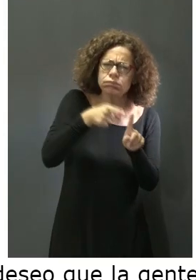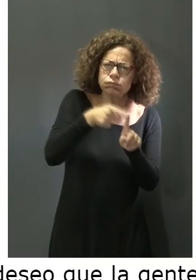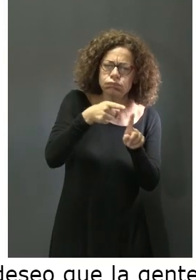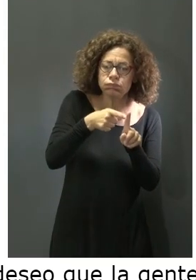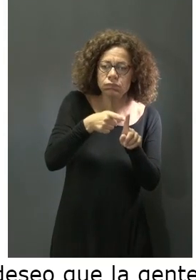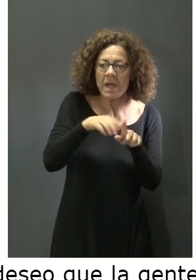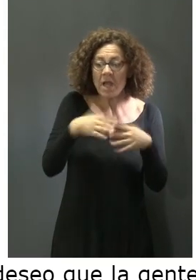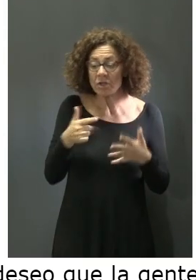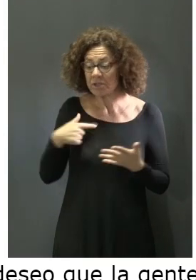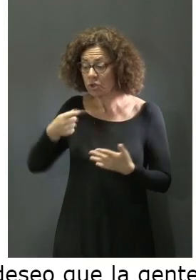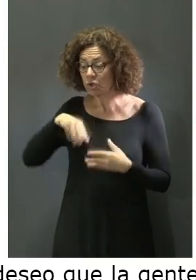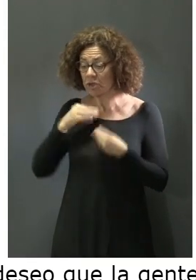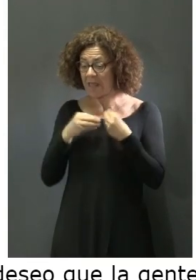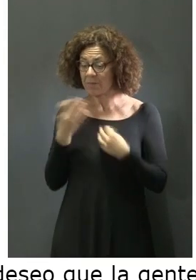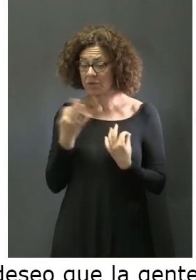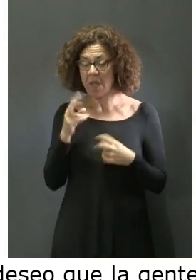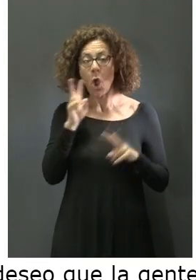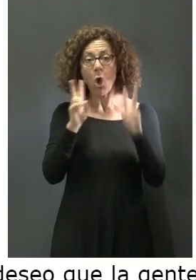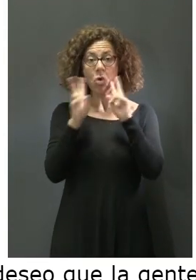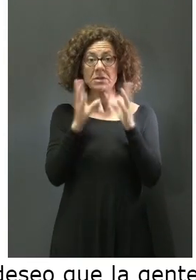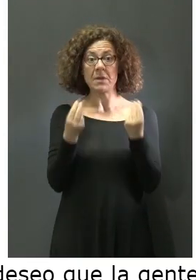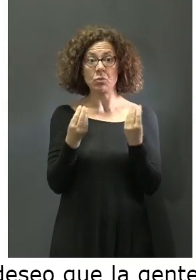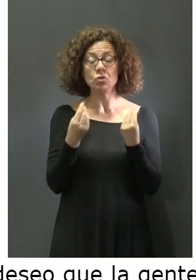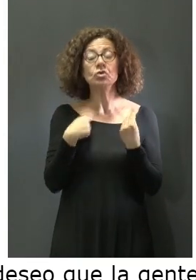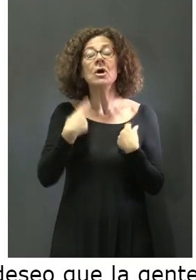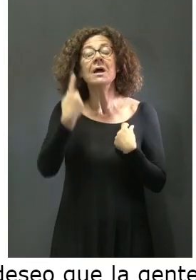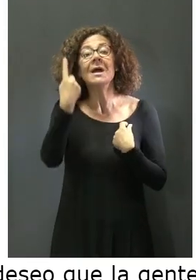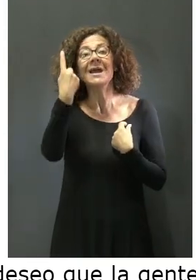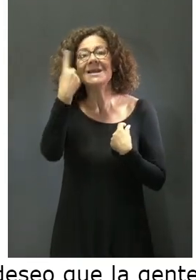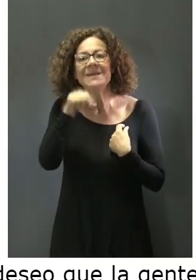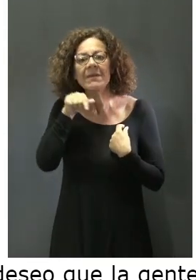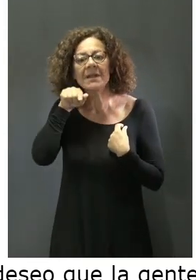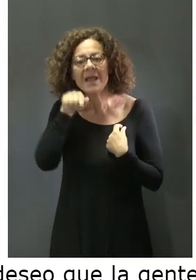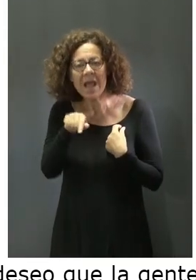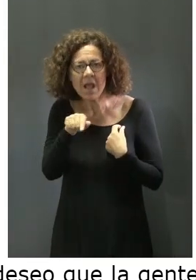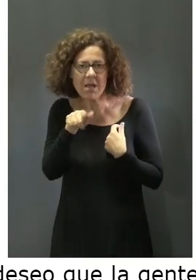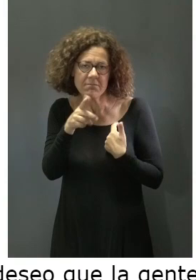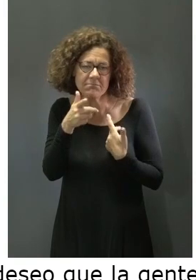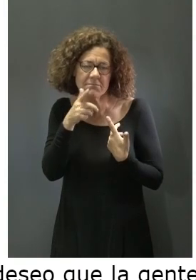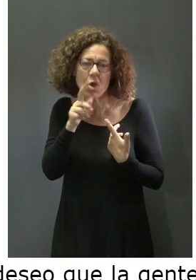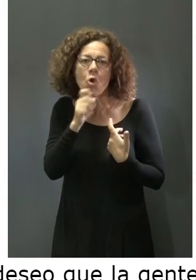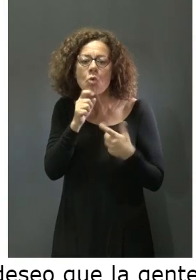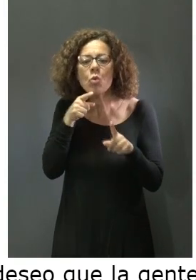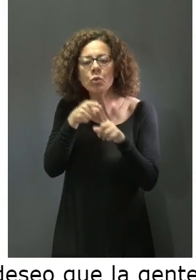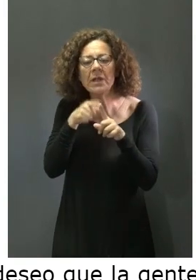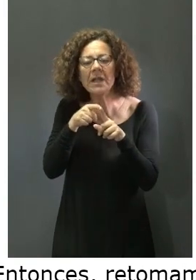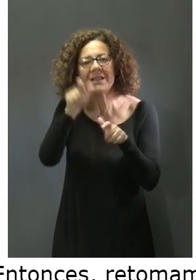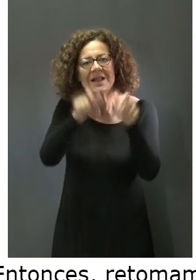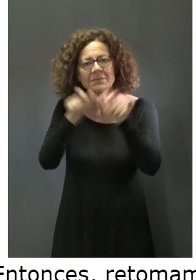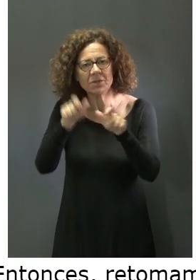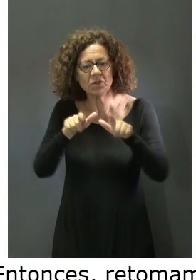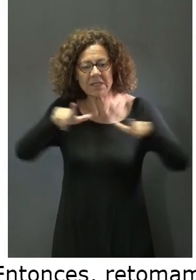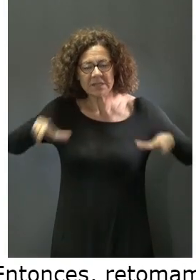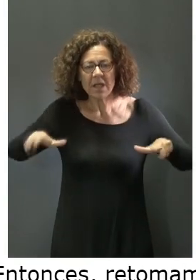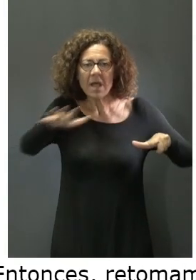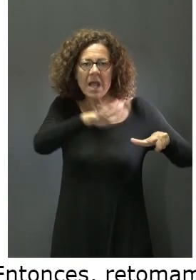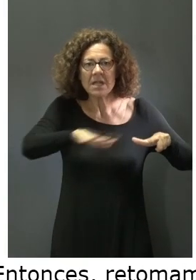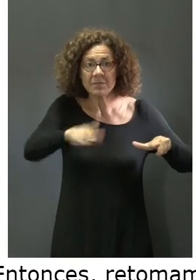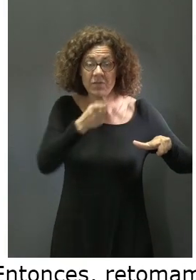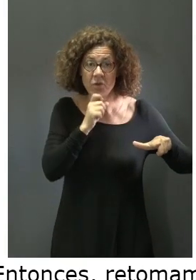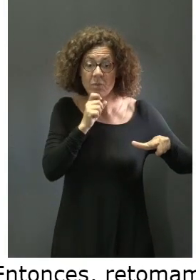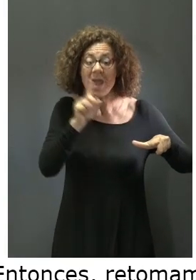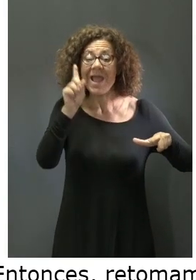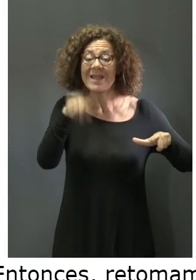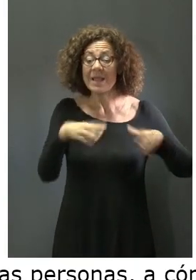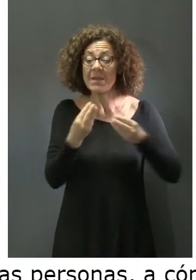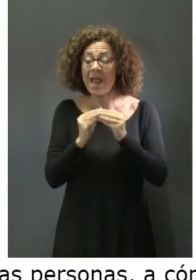retomamos, o sea, lo que hacemos es observar mucho y tener en cuenta a todas estas, a las personas, a cómo usan el espacio. Y en paralelo también